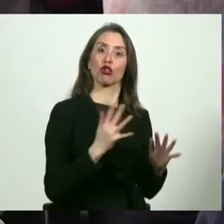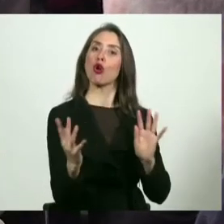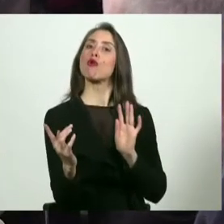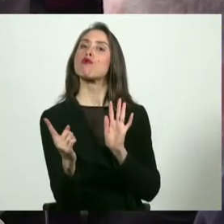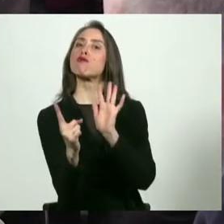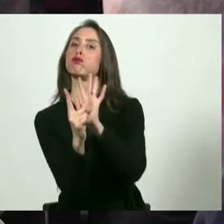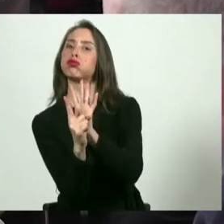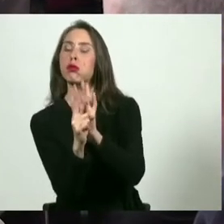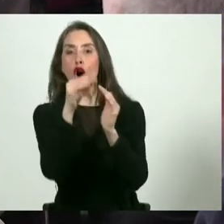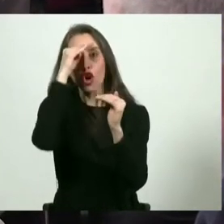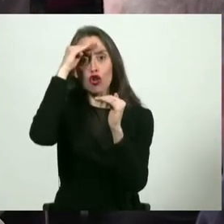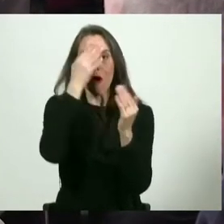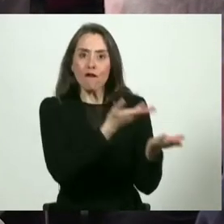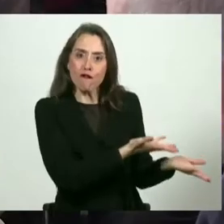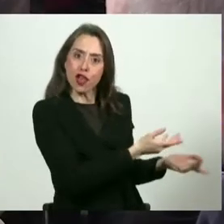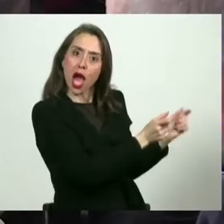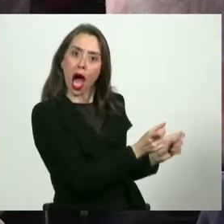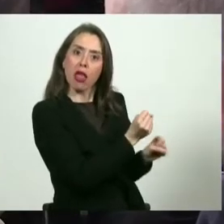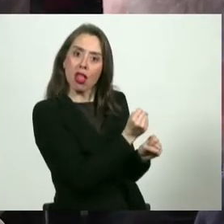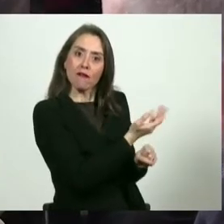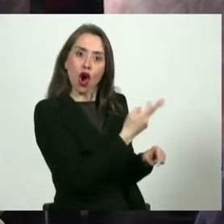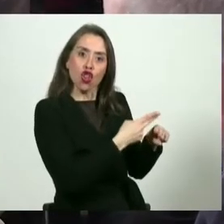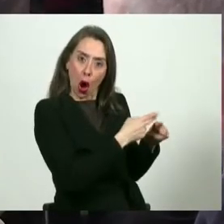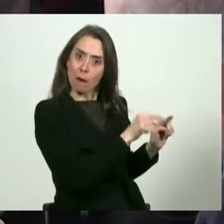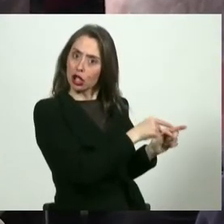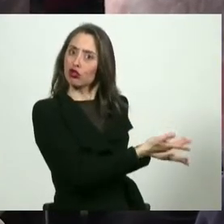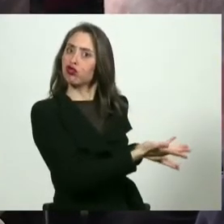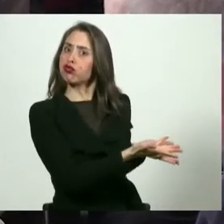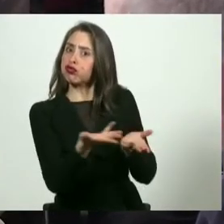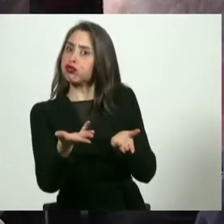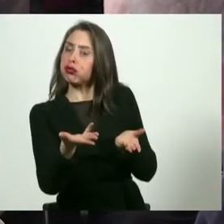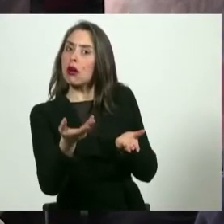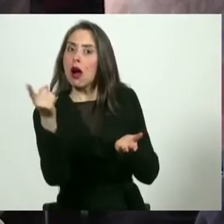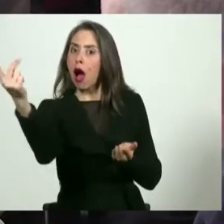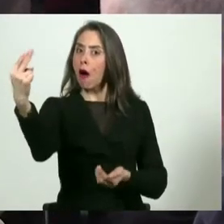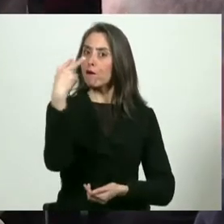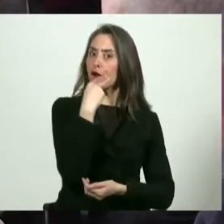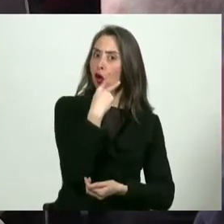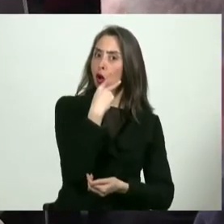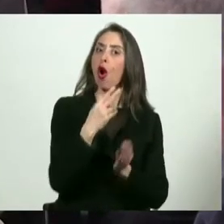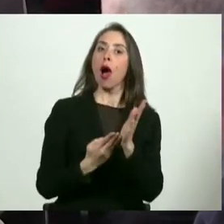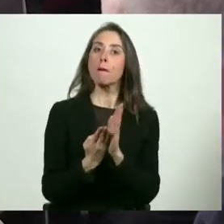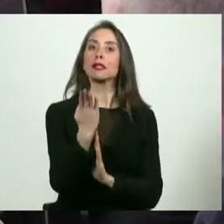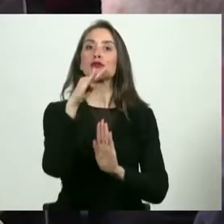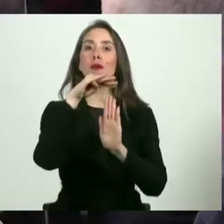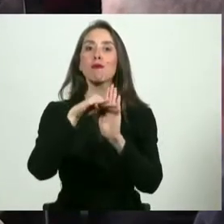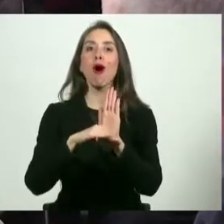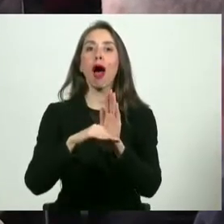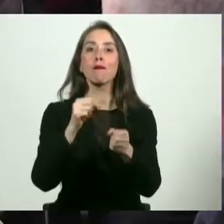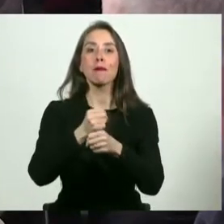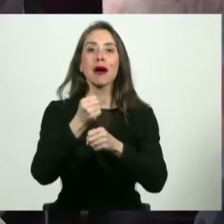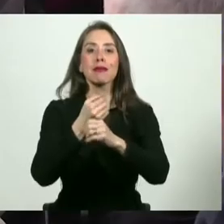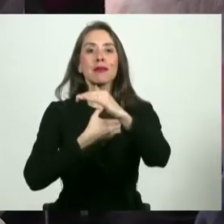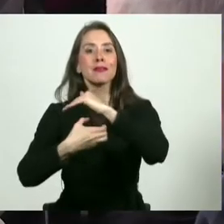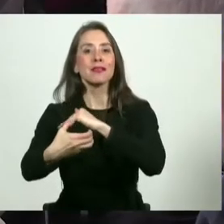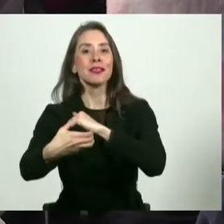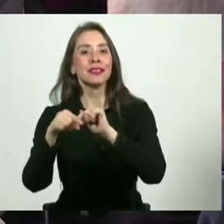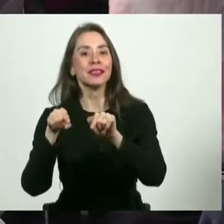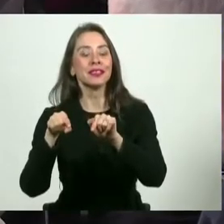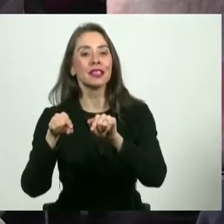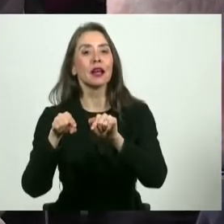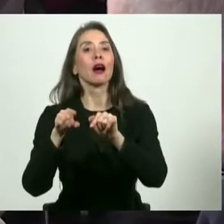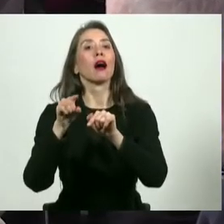en los trabajadores que proponíamos, se inició el programa, y creo que me